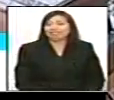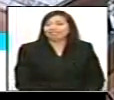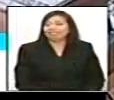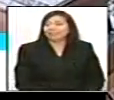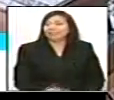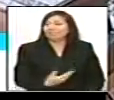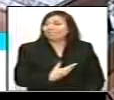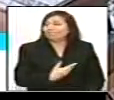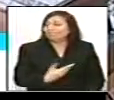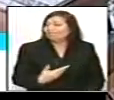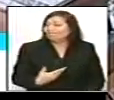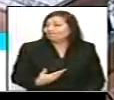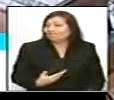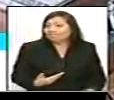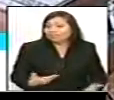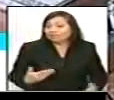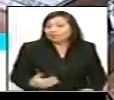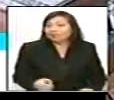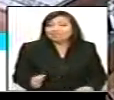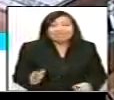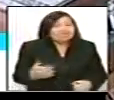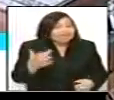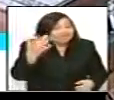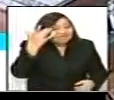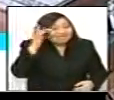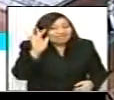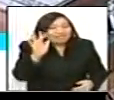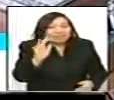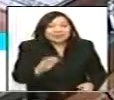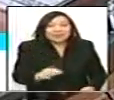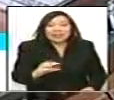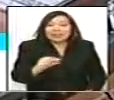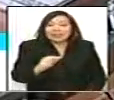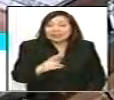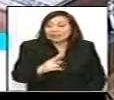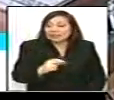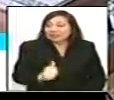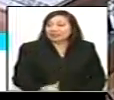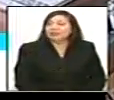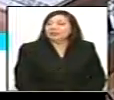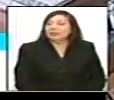por un gobierno incapaz del señor García.